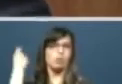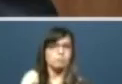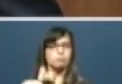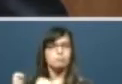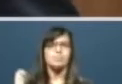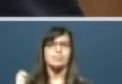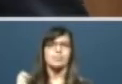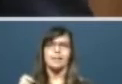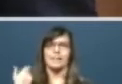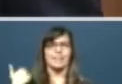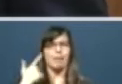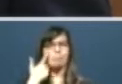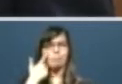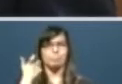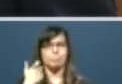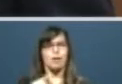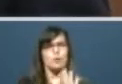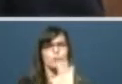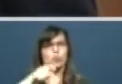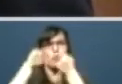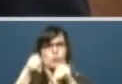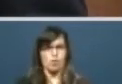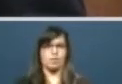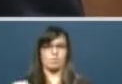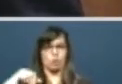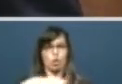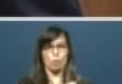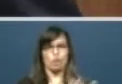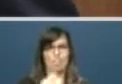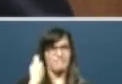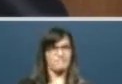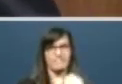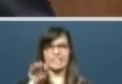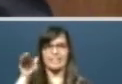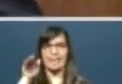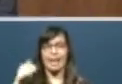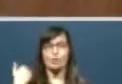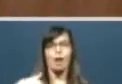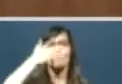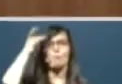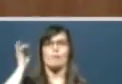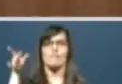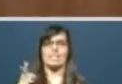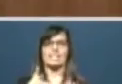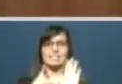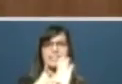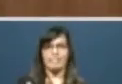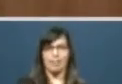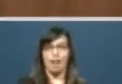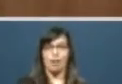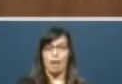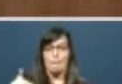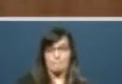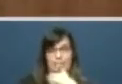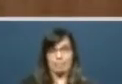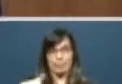un fuerte crecimiento de las importaciones de la comunidad que supone por fin la incorporación de la demanda interna al